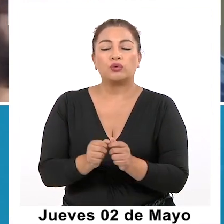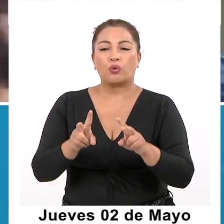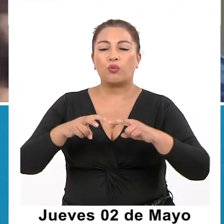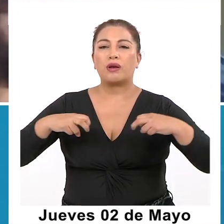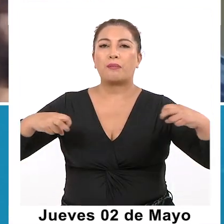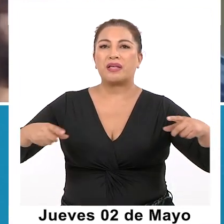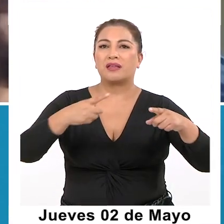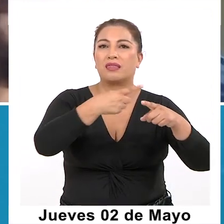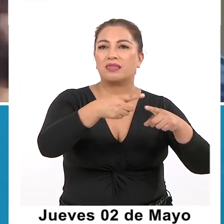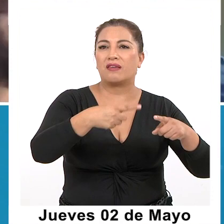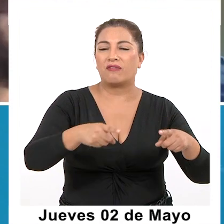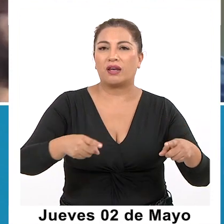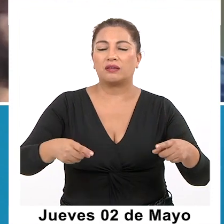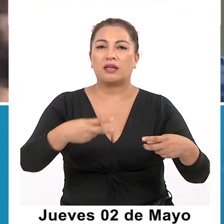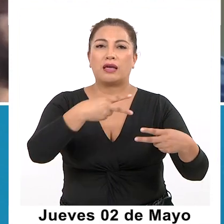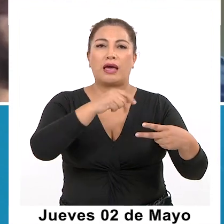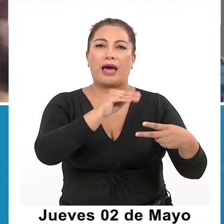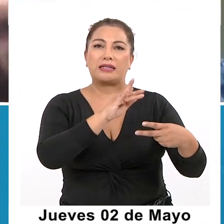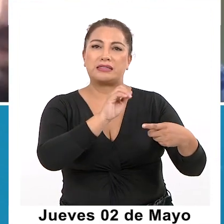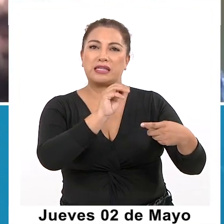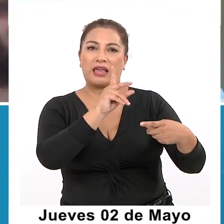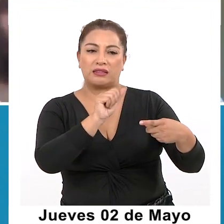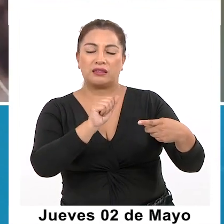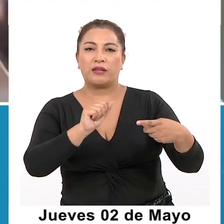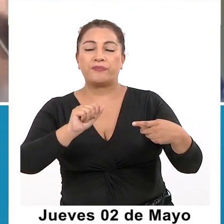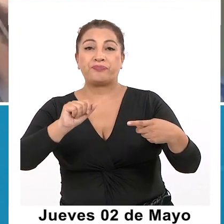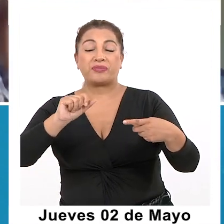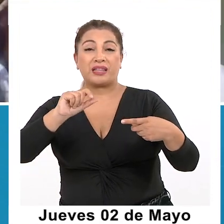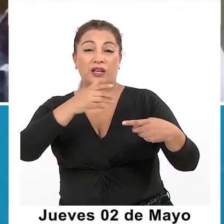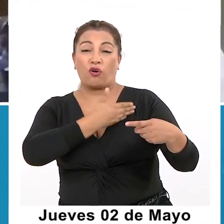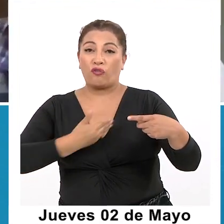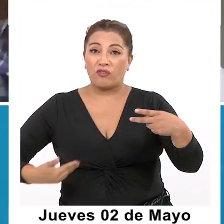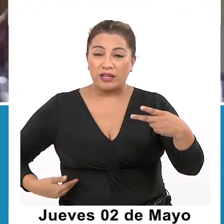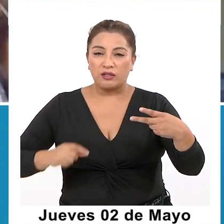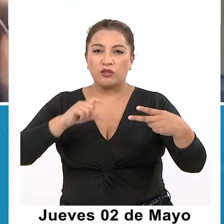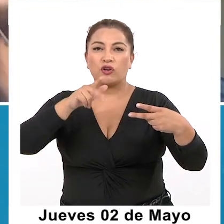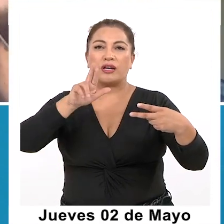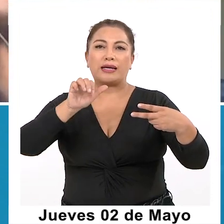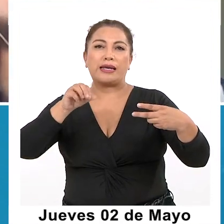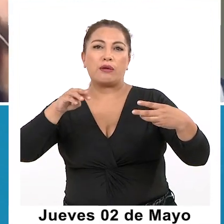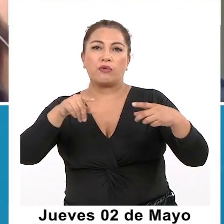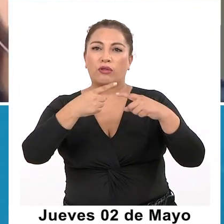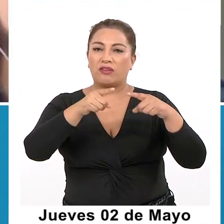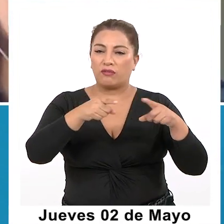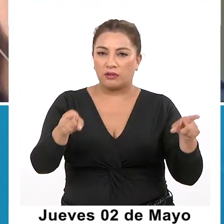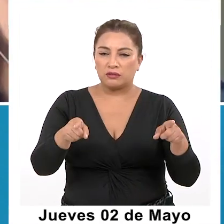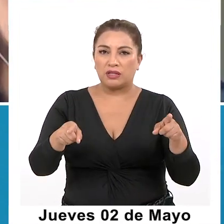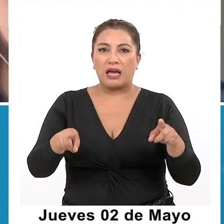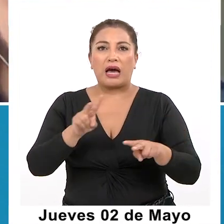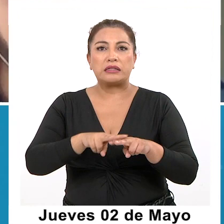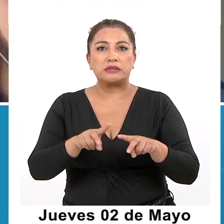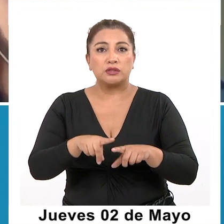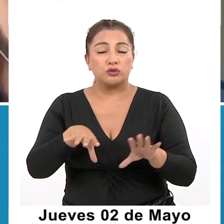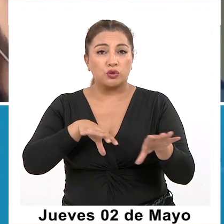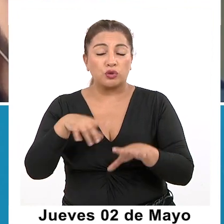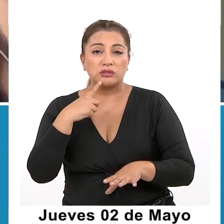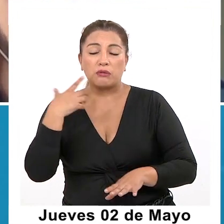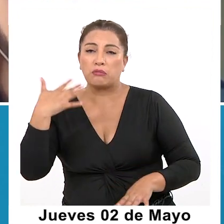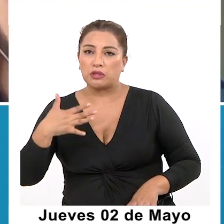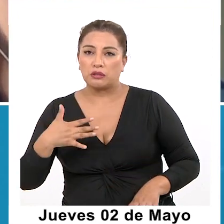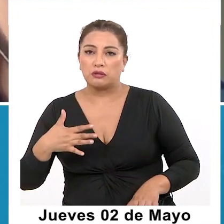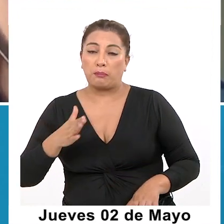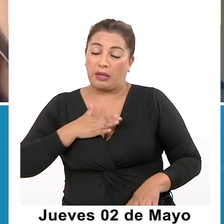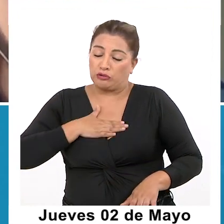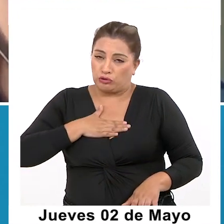tripartito entre Hacienda gobierno y el gremio y particularmente relevando cosas importantísimas para